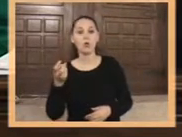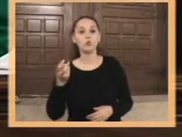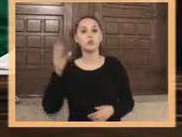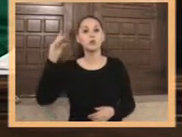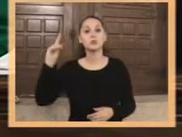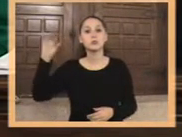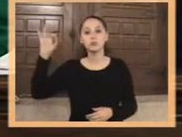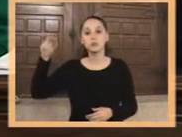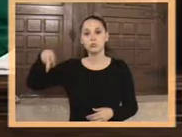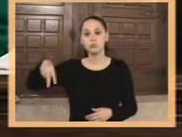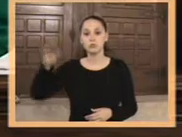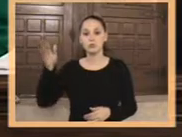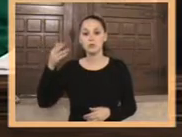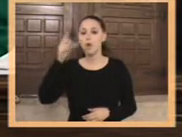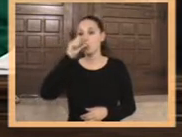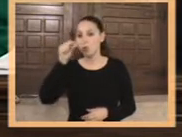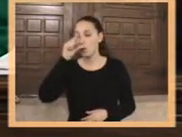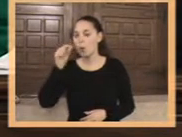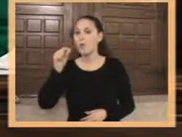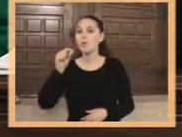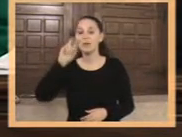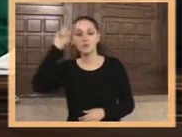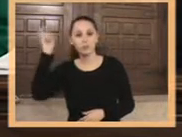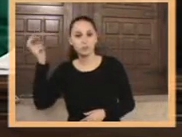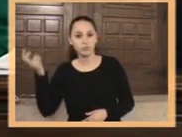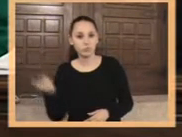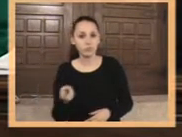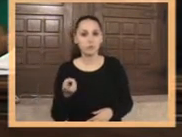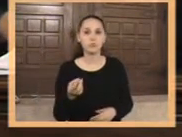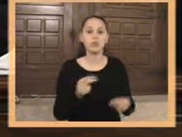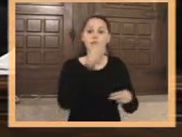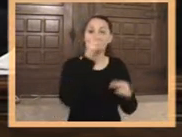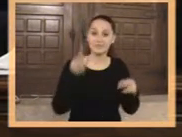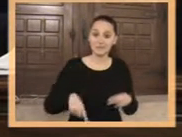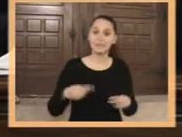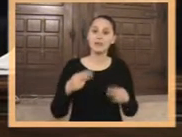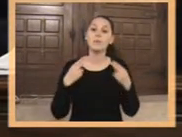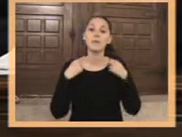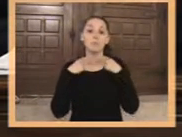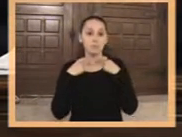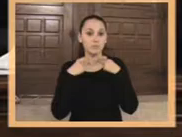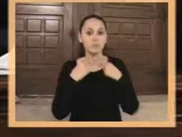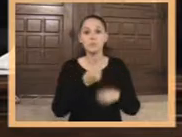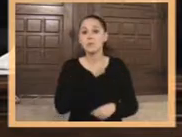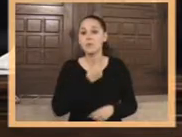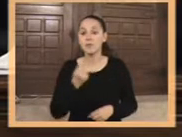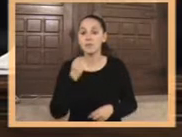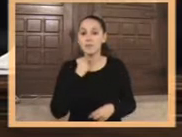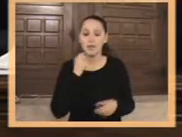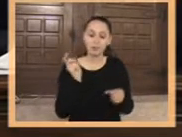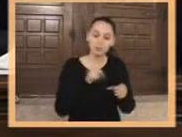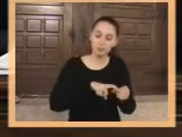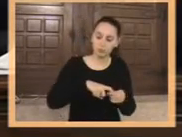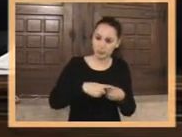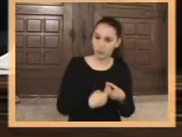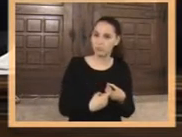como son Don Benito, como son Villanueva de la Serena y como es la propia Diputación de Badajoz, que se han adherido a esta reclamación,